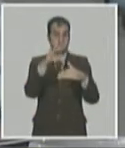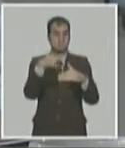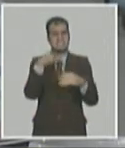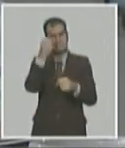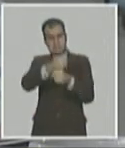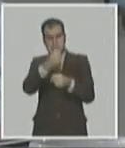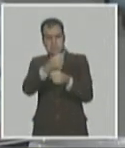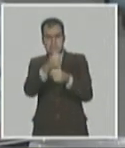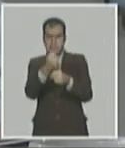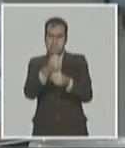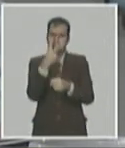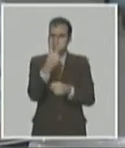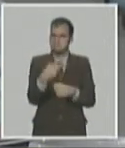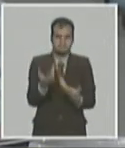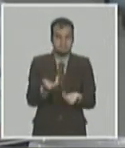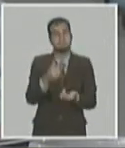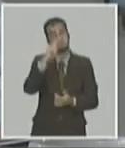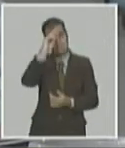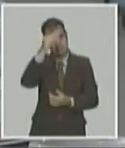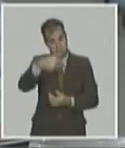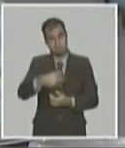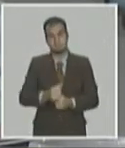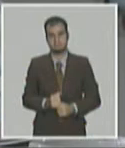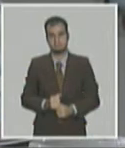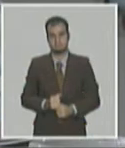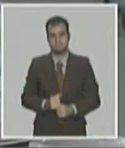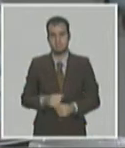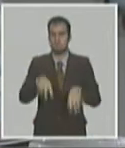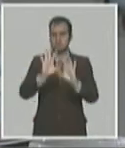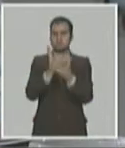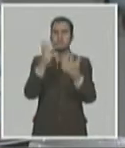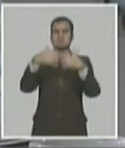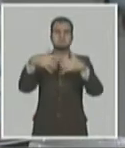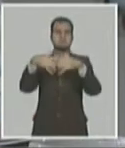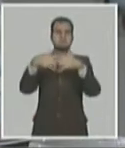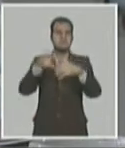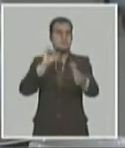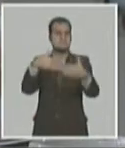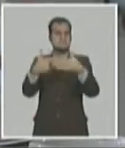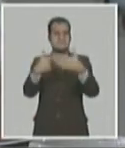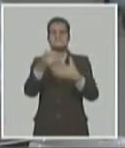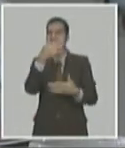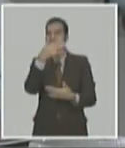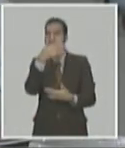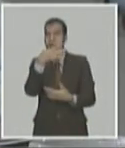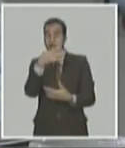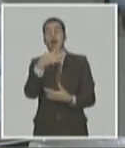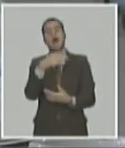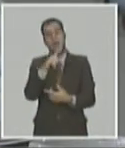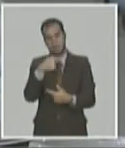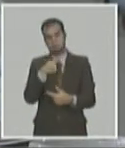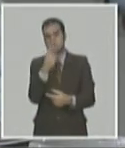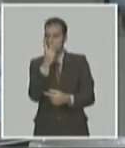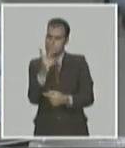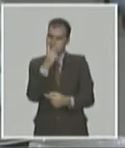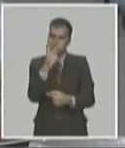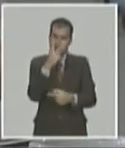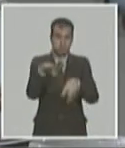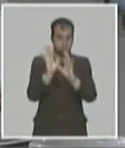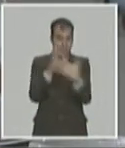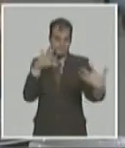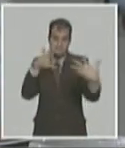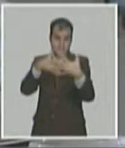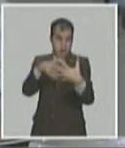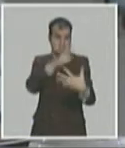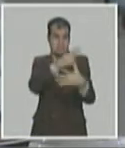atención estaba la salud pública, la industria médico-farmacéutica, y me ha permitido mantener un vínculo muy estrecho con el ministerio